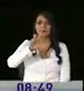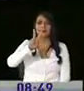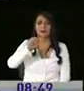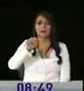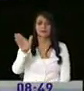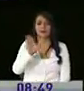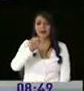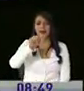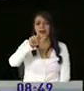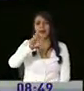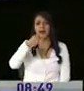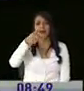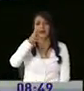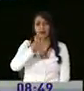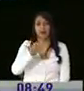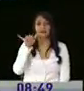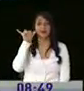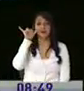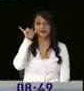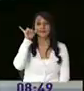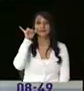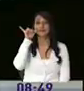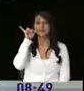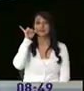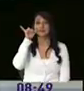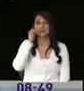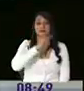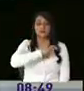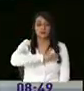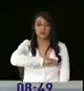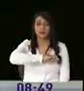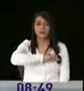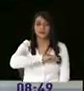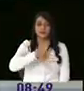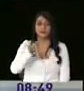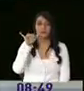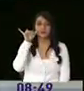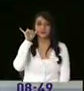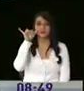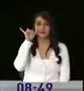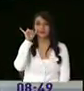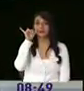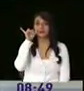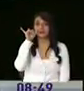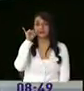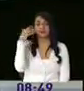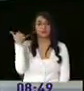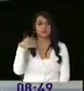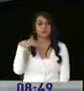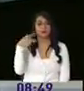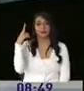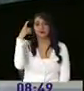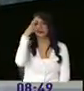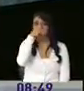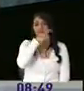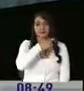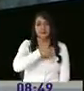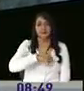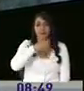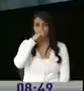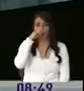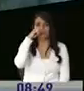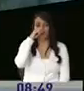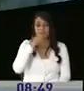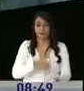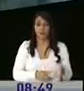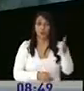est sector de sangolquí esto corresponde al municipio de sangolquí la situación para contarles lo que sucedió con un muro